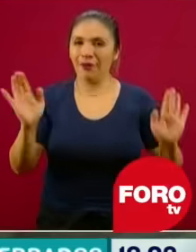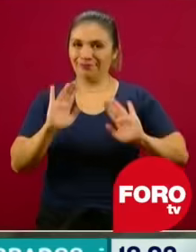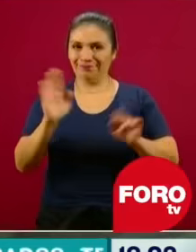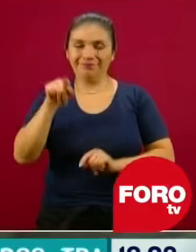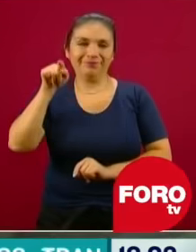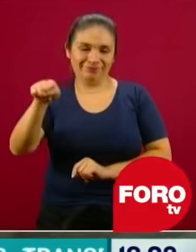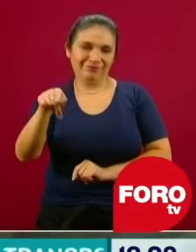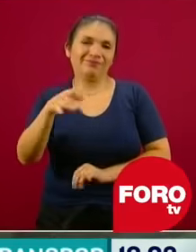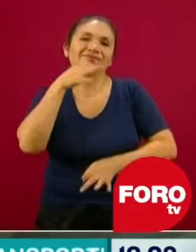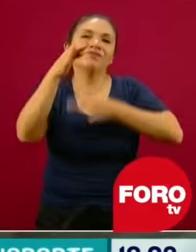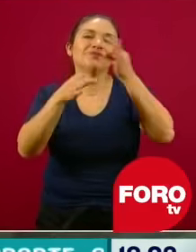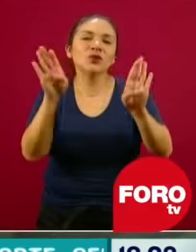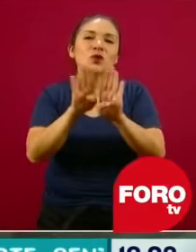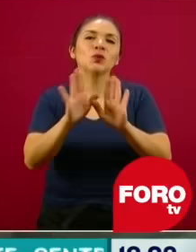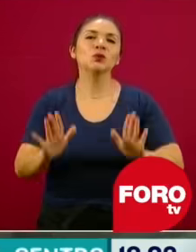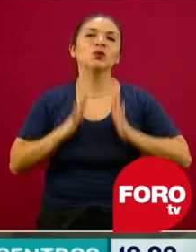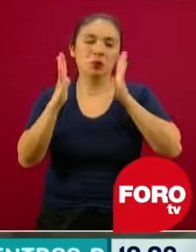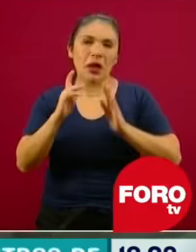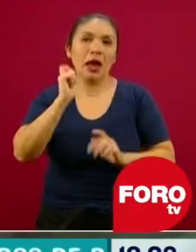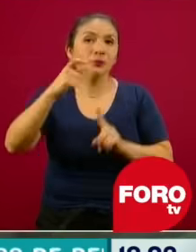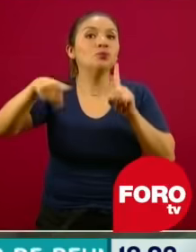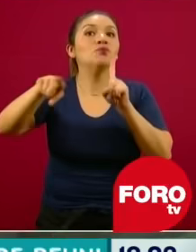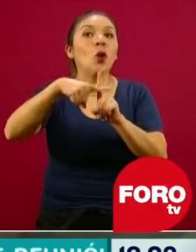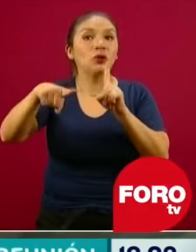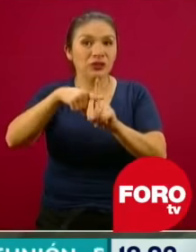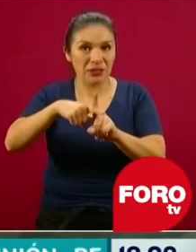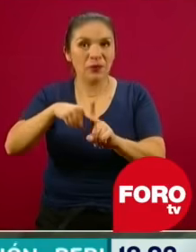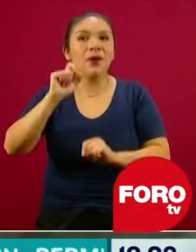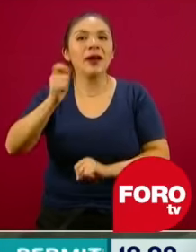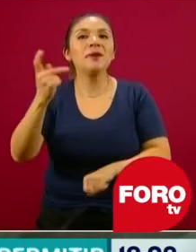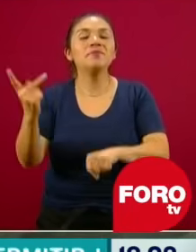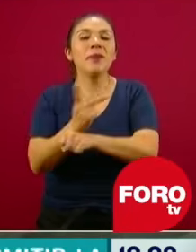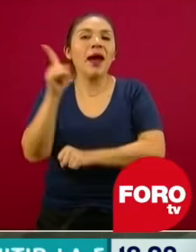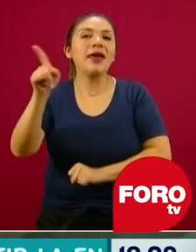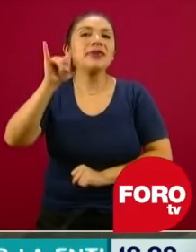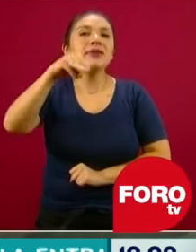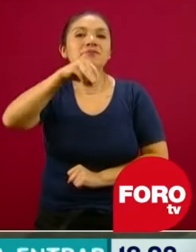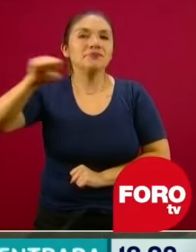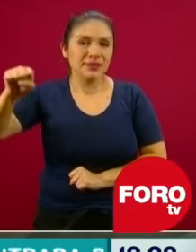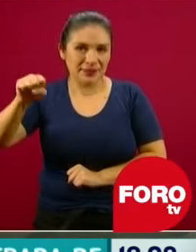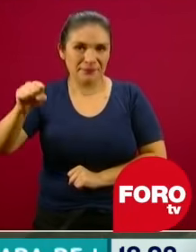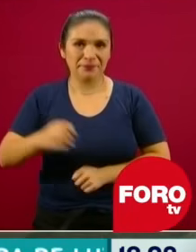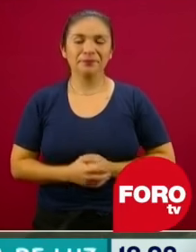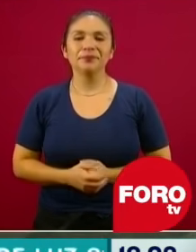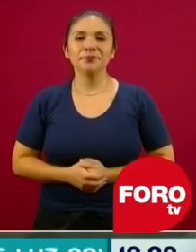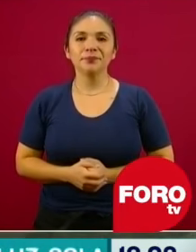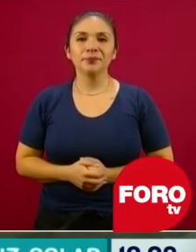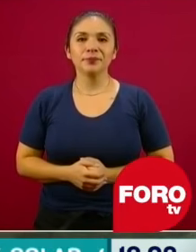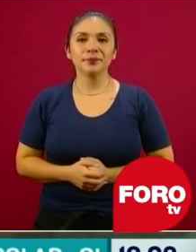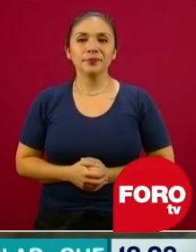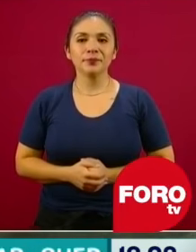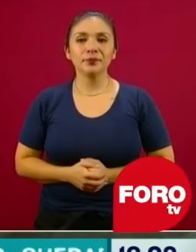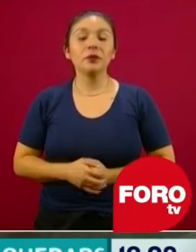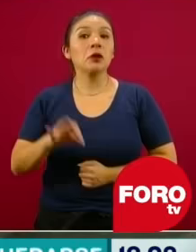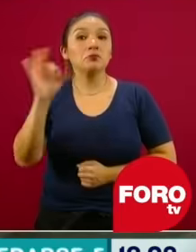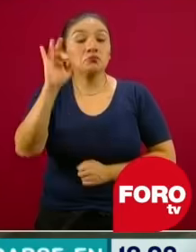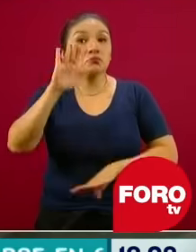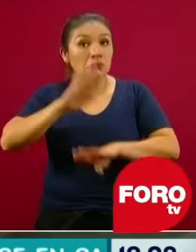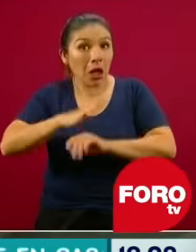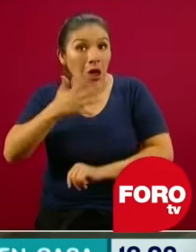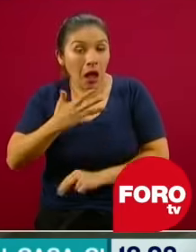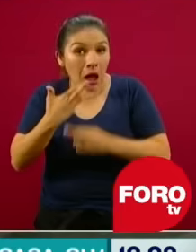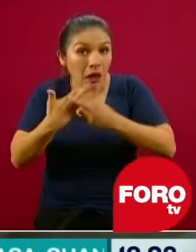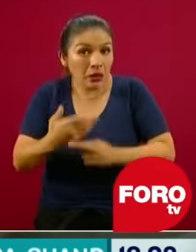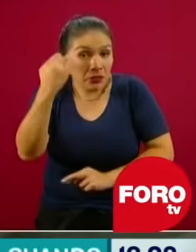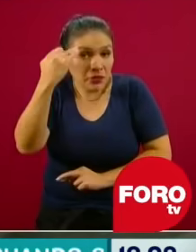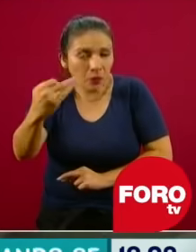quemar la sorpresa, son noticias positivas sobre lo que está haciendo el IMSS al respecto. Ah, bueno, y si da tiempo yo voy a presentar